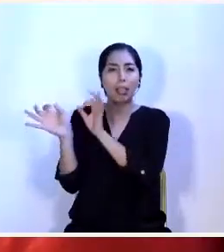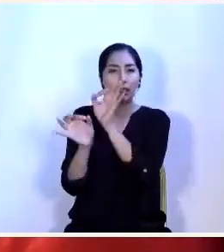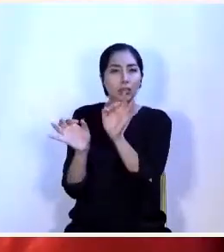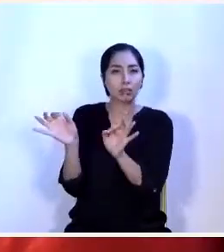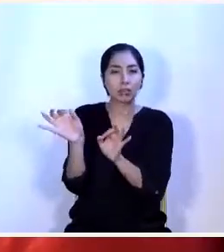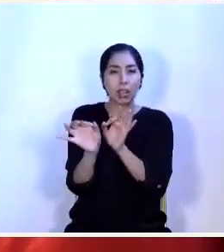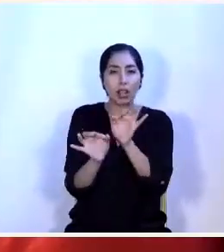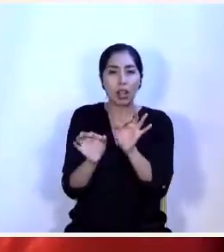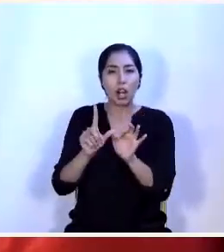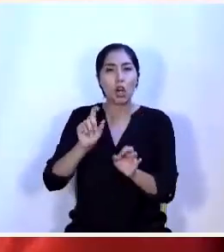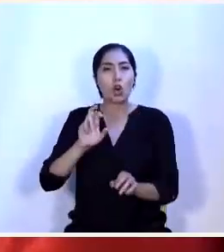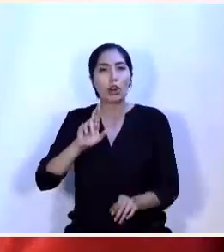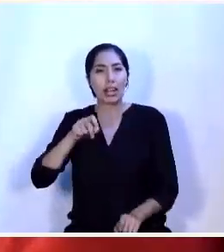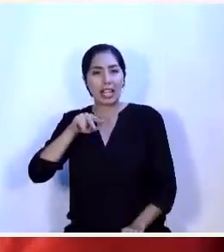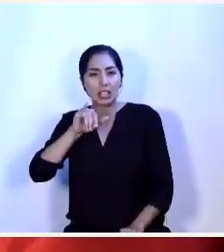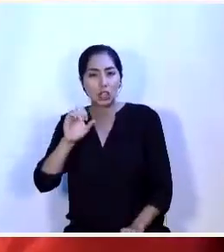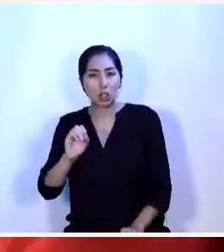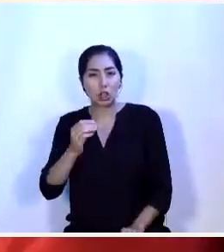y